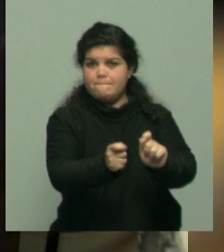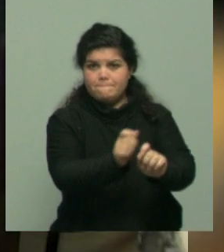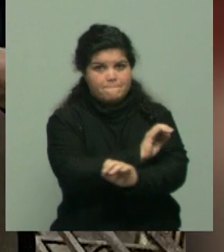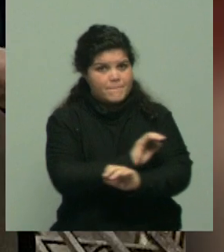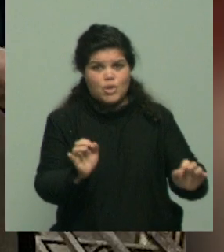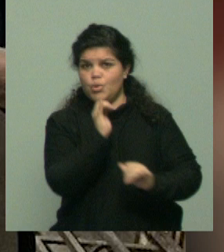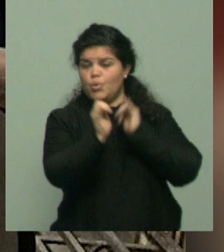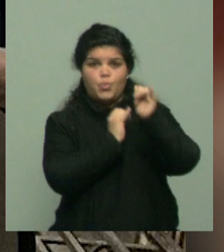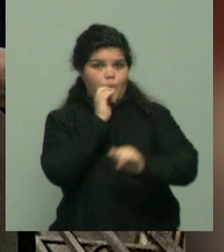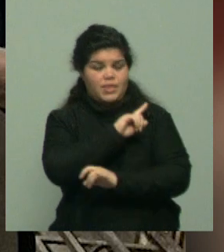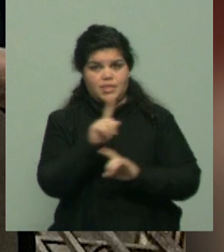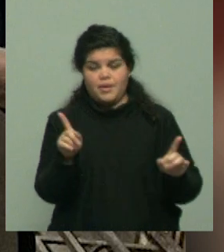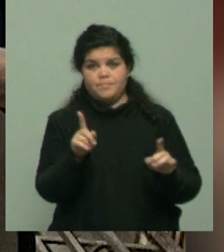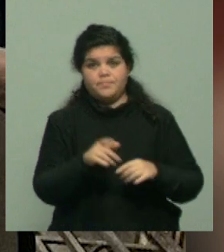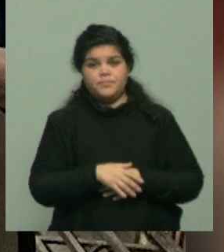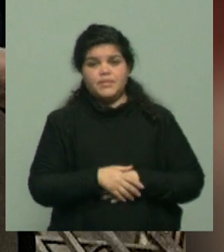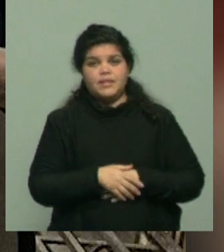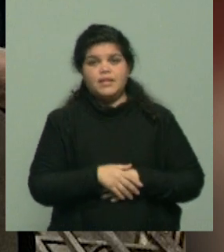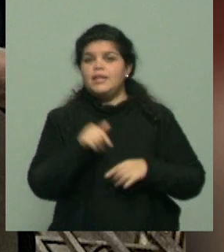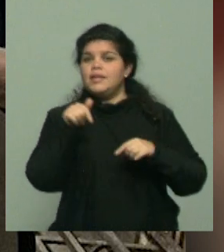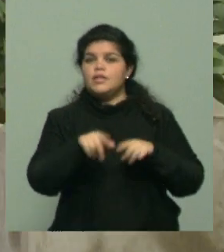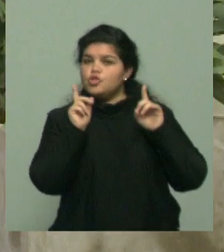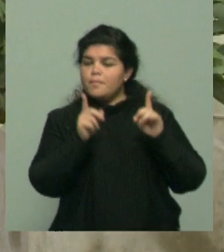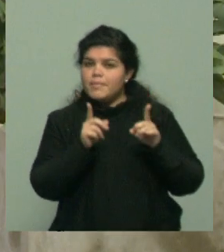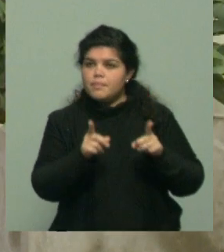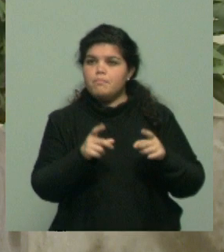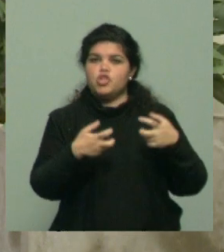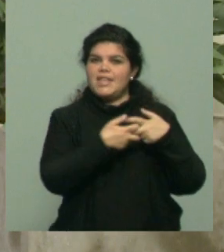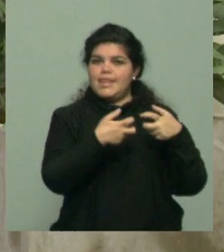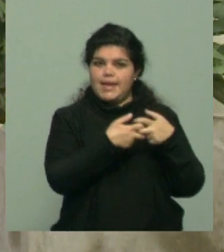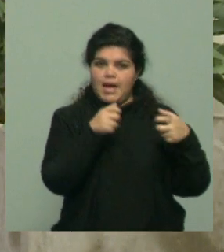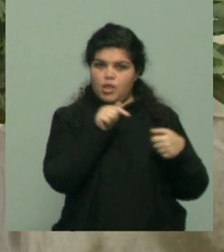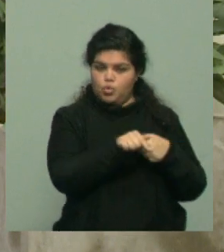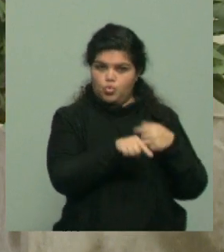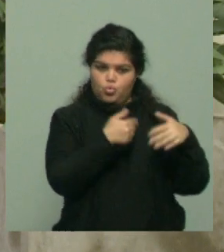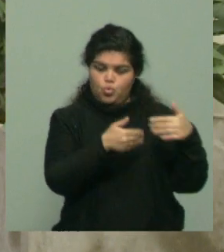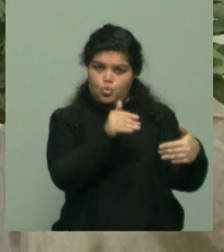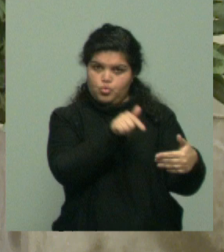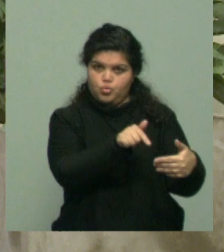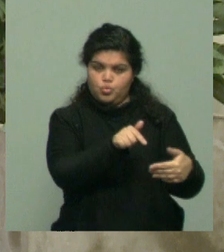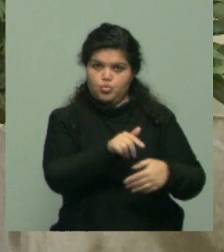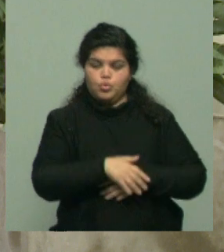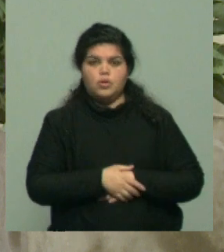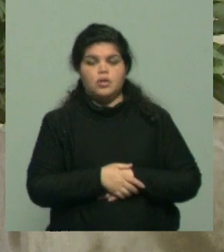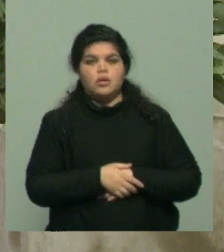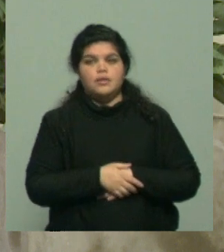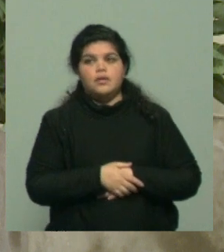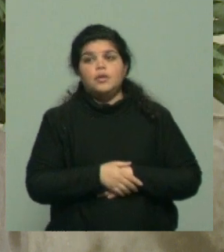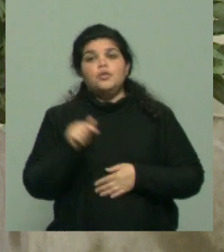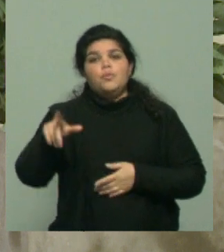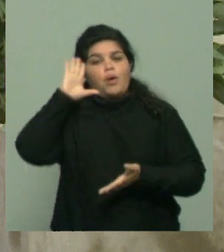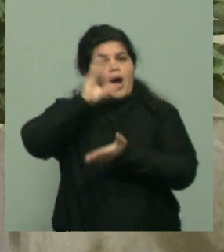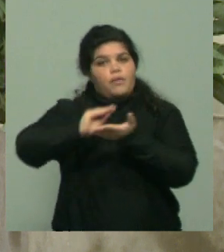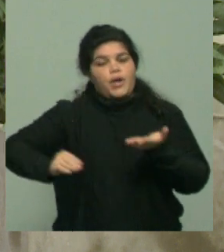que evidentemente ha sido convalidada por el movimiento sindical. Lucas, como abogado especialista en